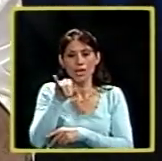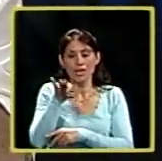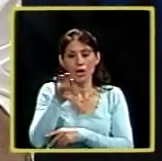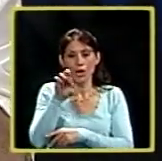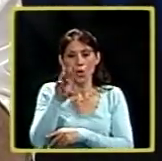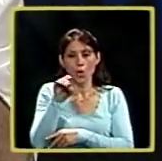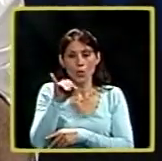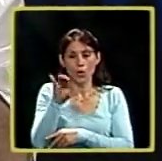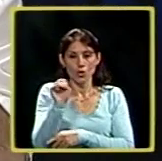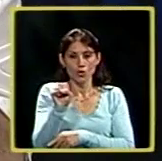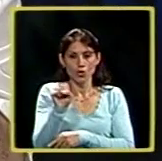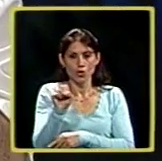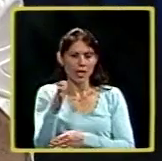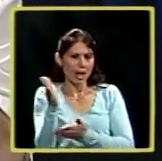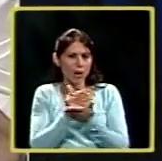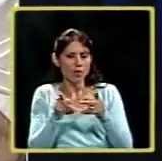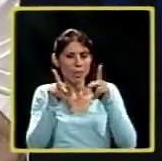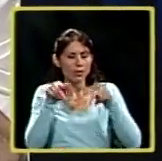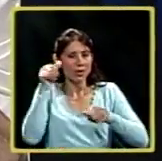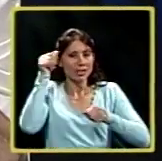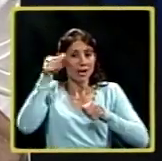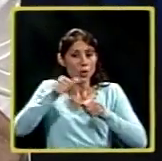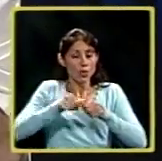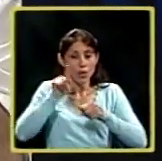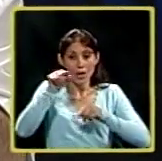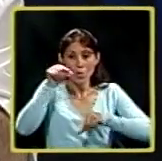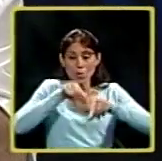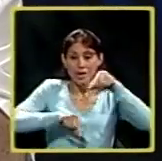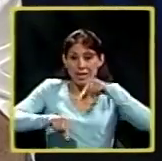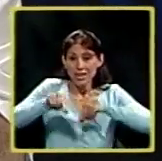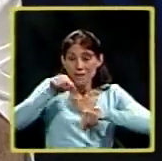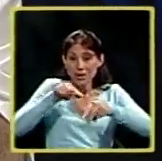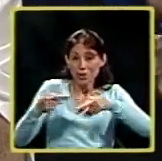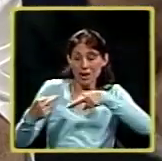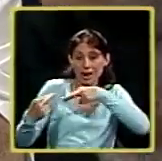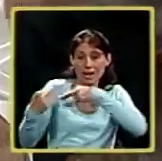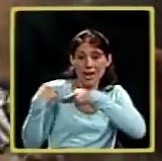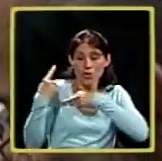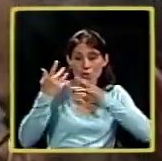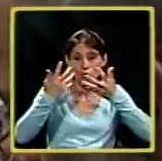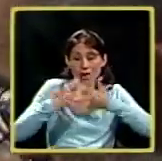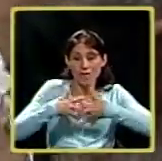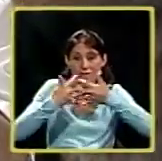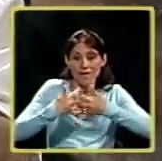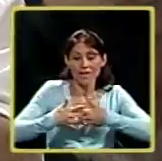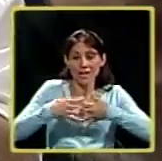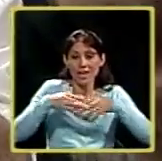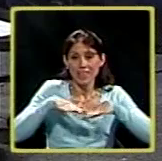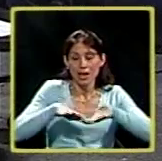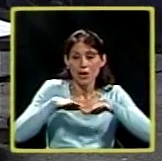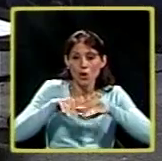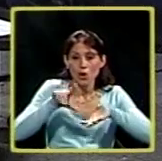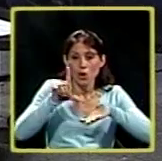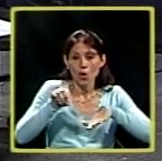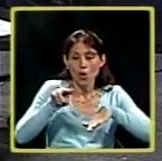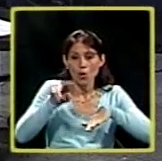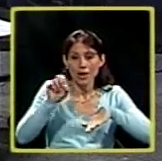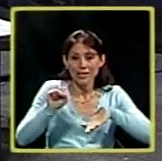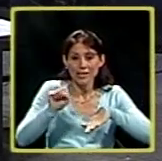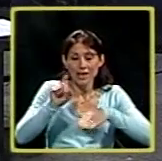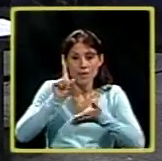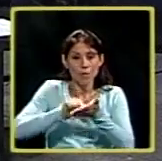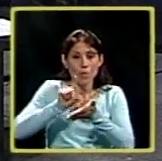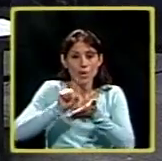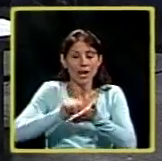químico encargado de una fábrica de lonas, había publicado un trabajo en una revista de riesgos